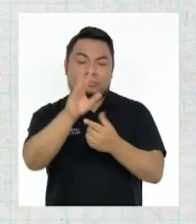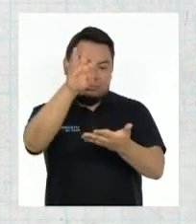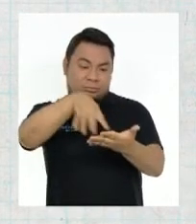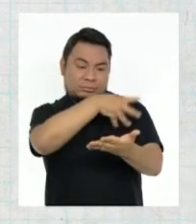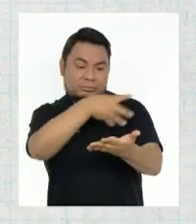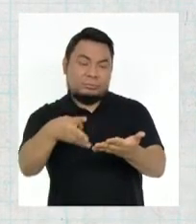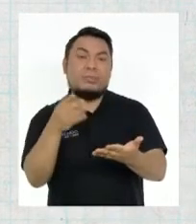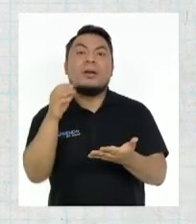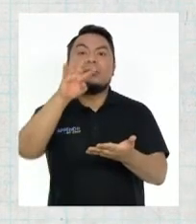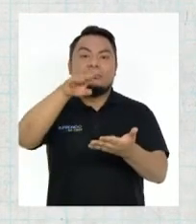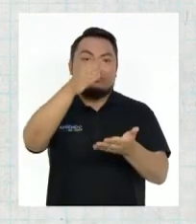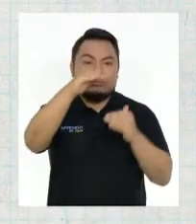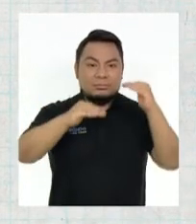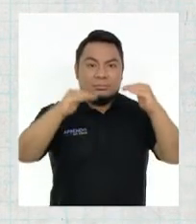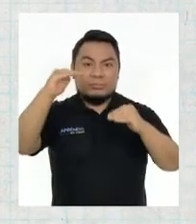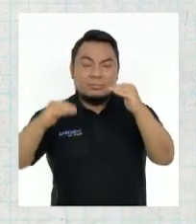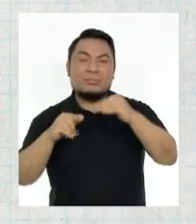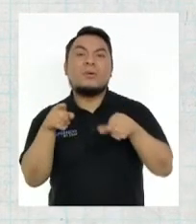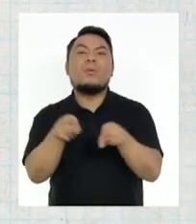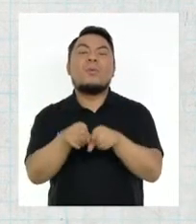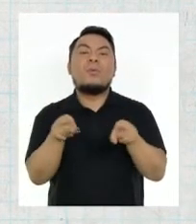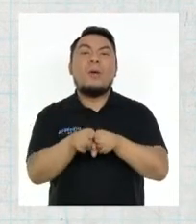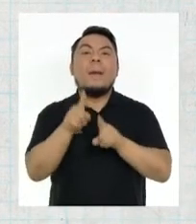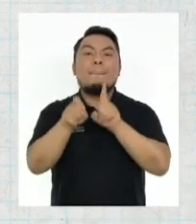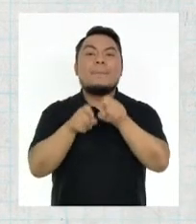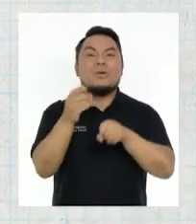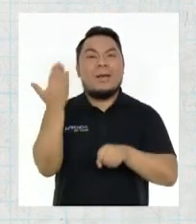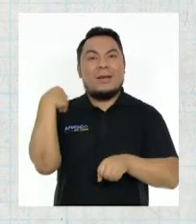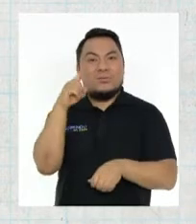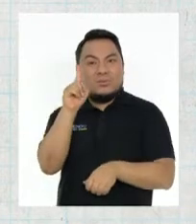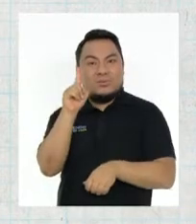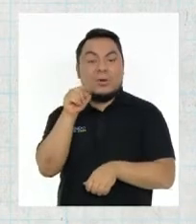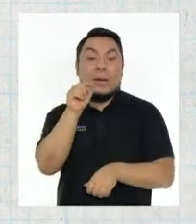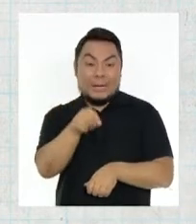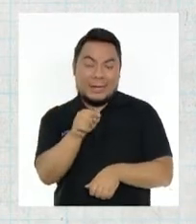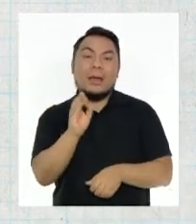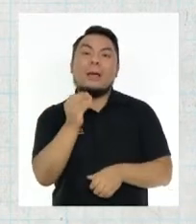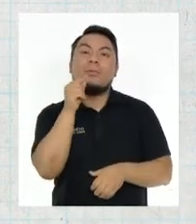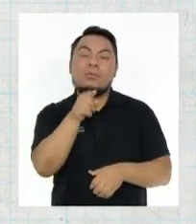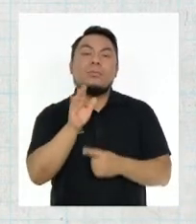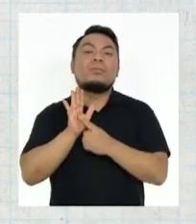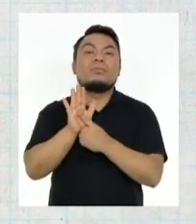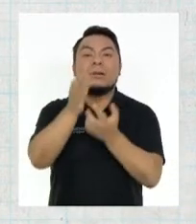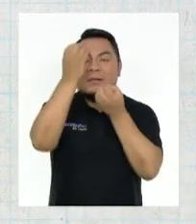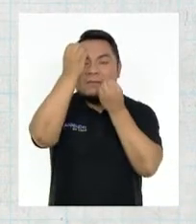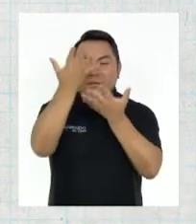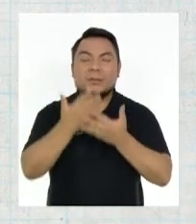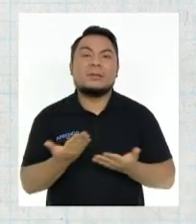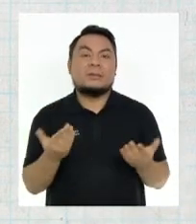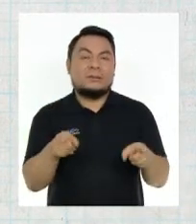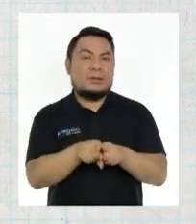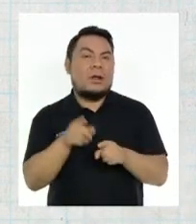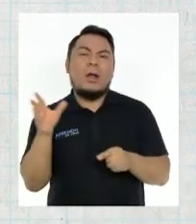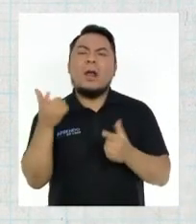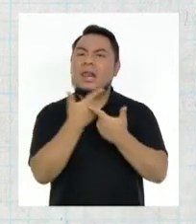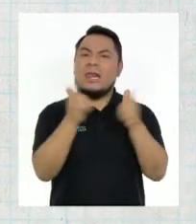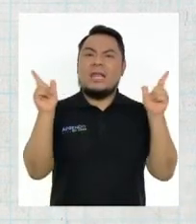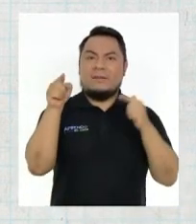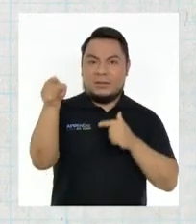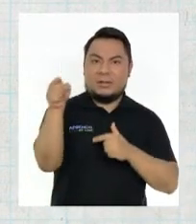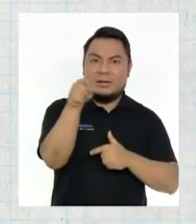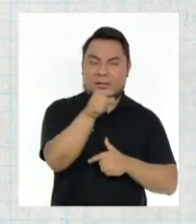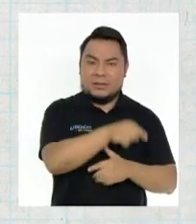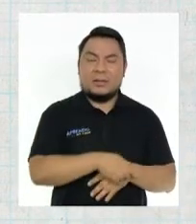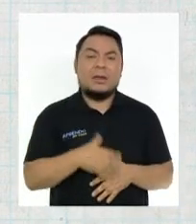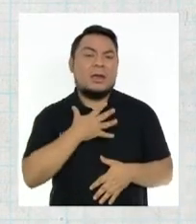tabla de frecuencias es similar a la pregunta 1, porque se presenta la información de modo general, sin intervalo